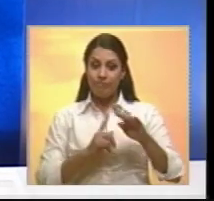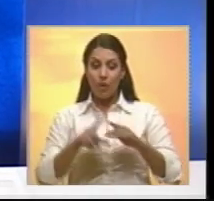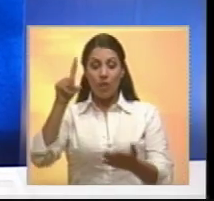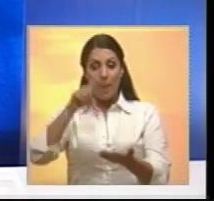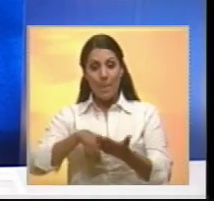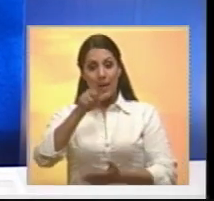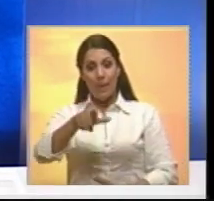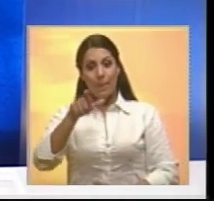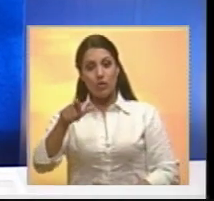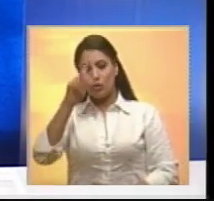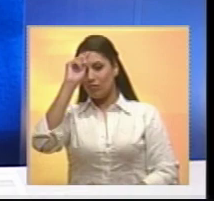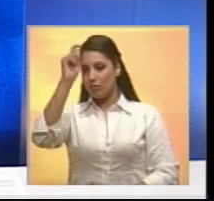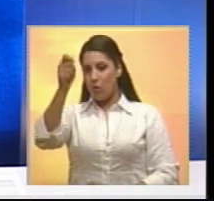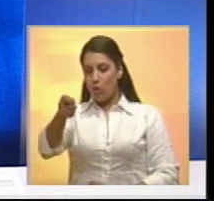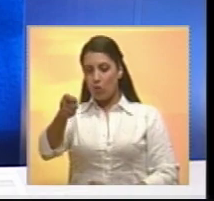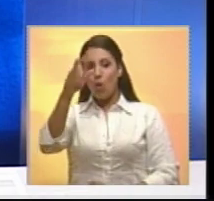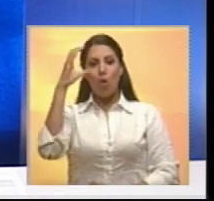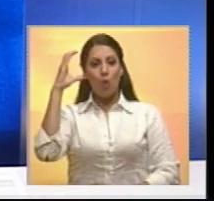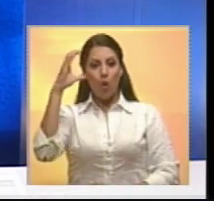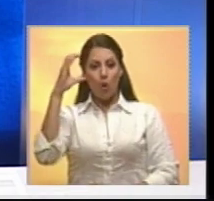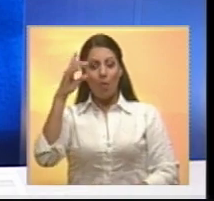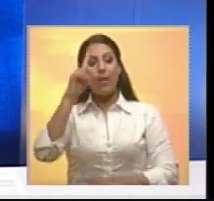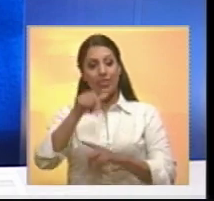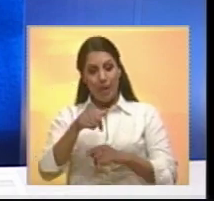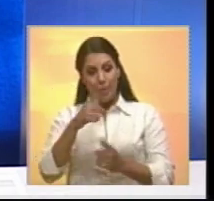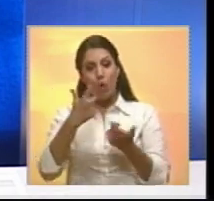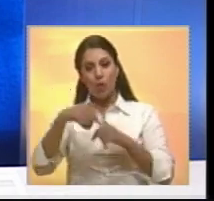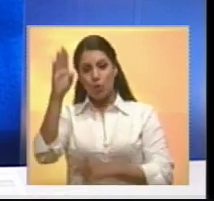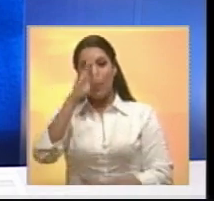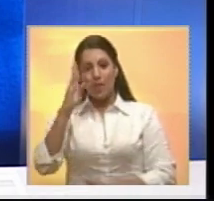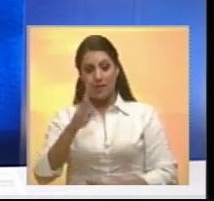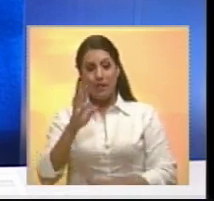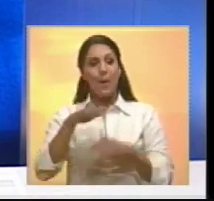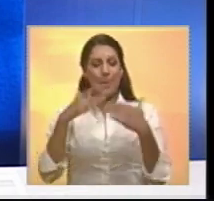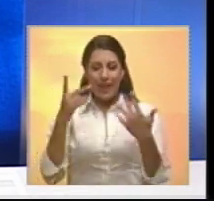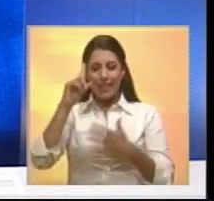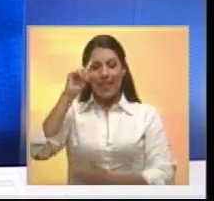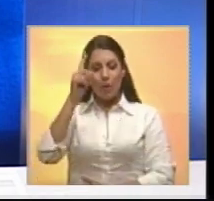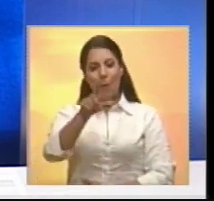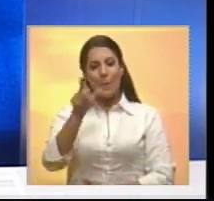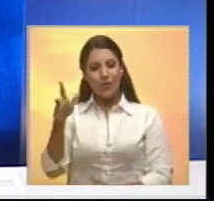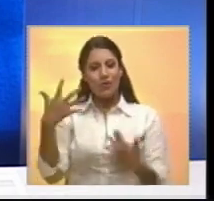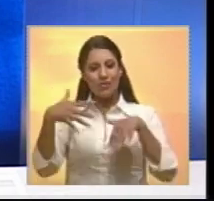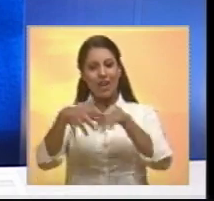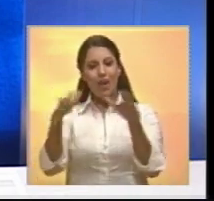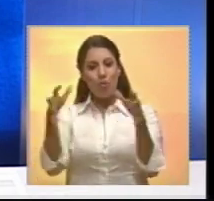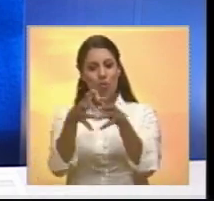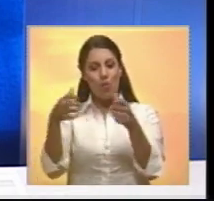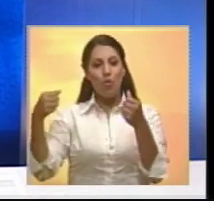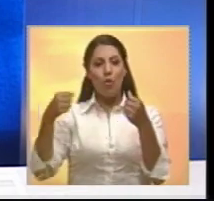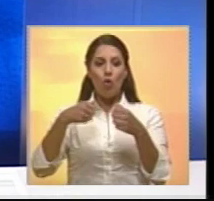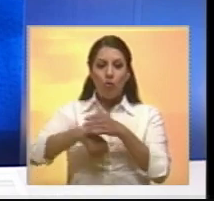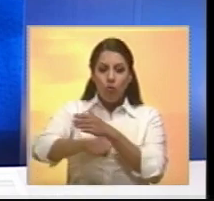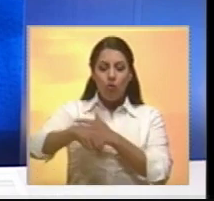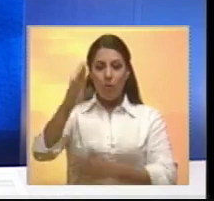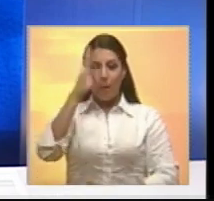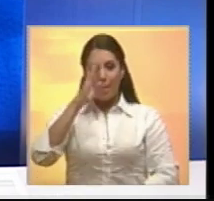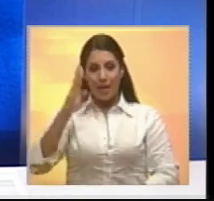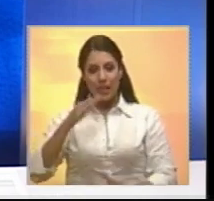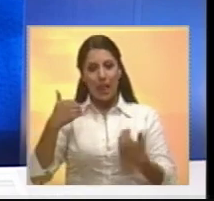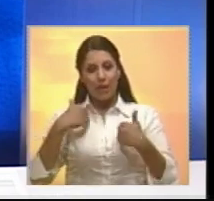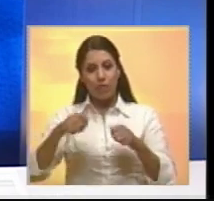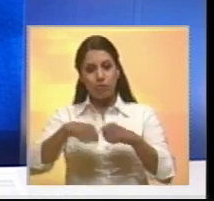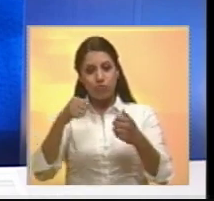Miles de personas rindieron homenaje en Medellín, Colombia y en Chapecó, Brasil, para recordar a los integrantes del equipo de fútbol brasileño